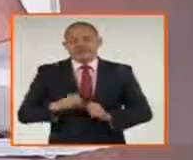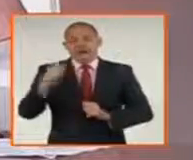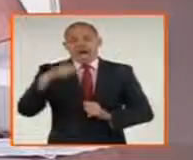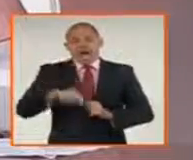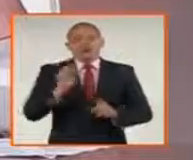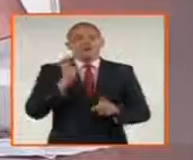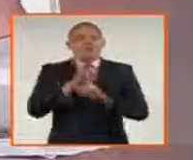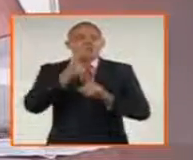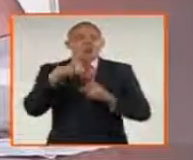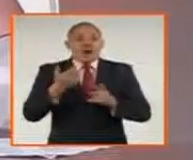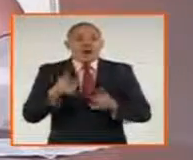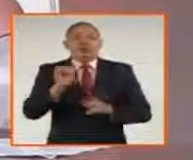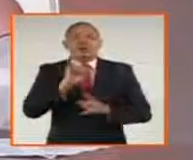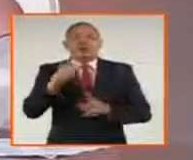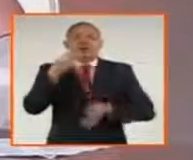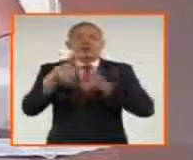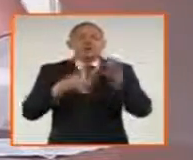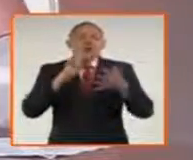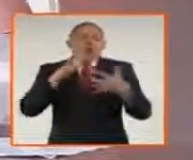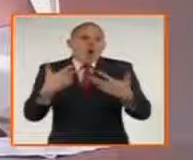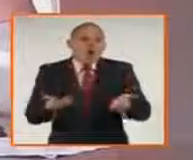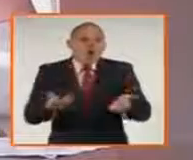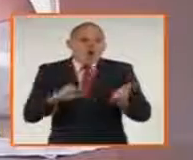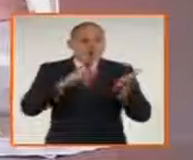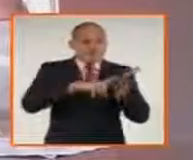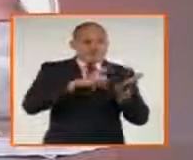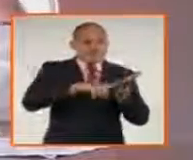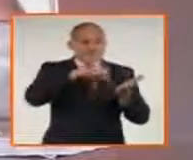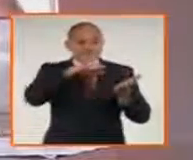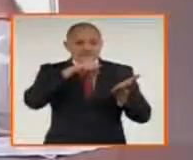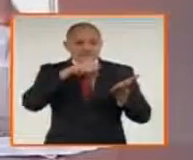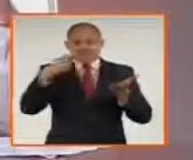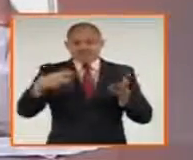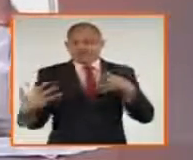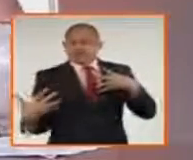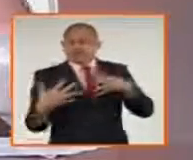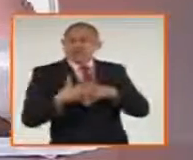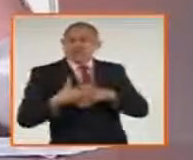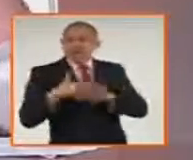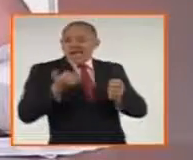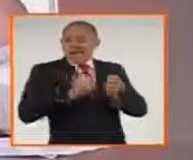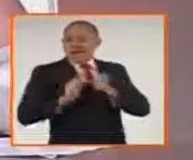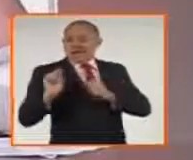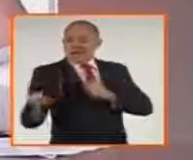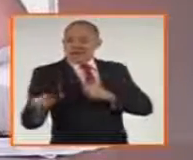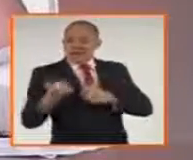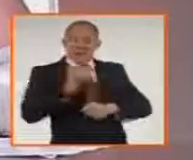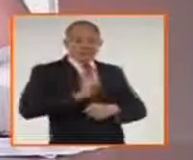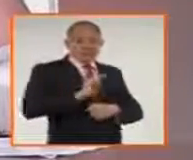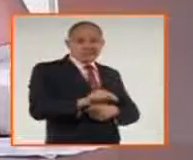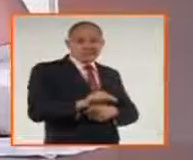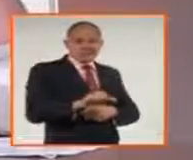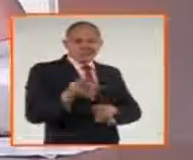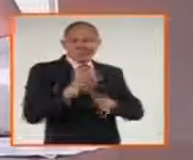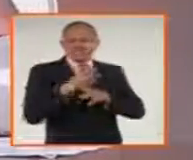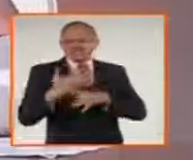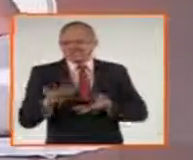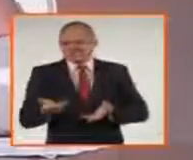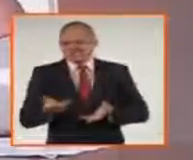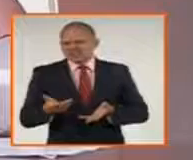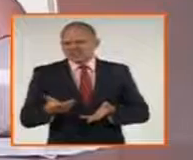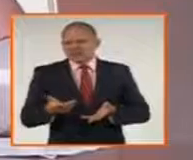las madres y los padres afines para con sus hijos e hijas afines. ¿Quiénes son las madres y padres afines? Los que